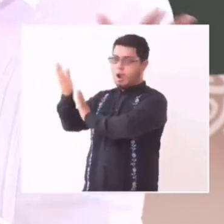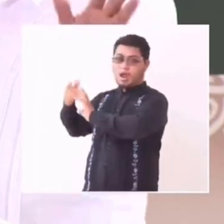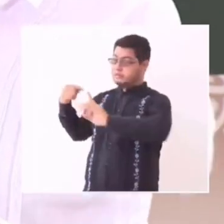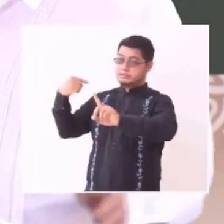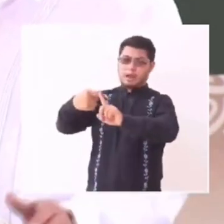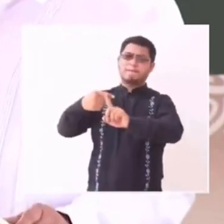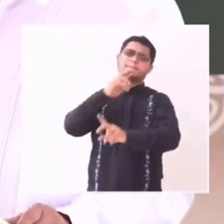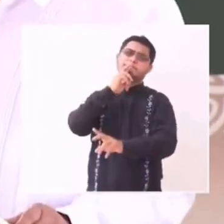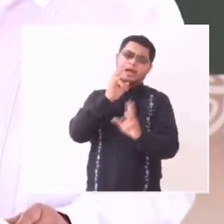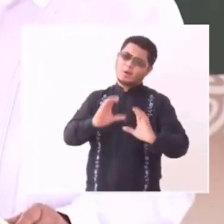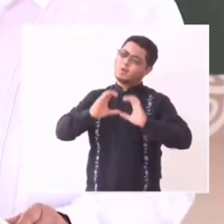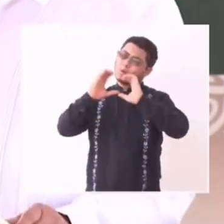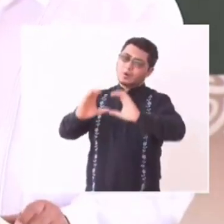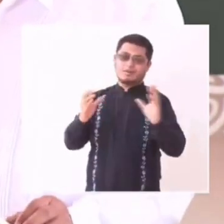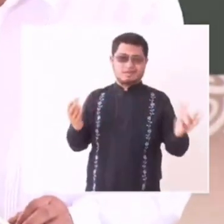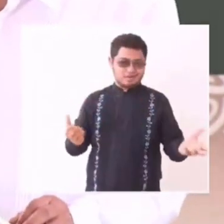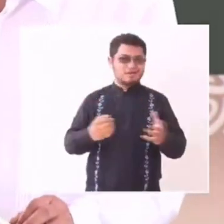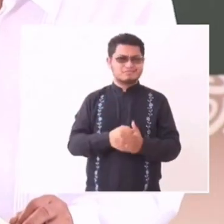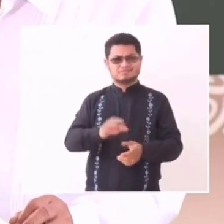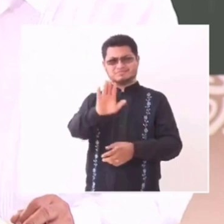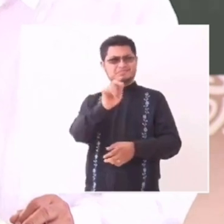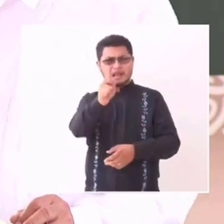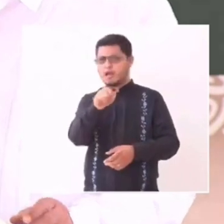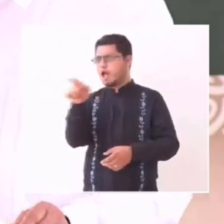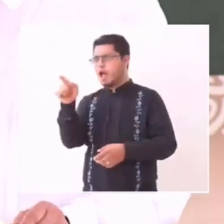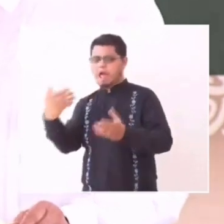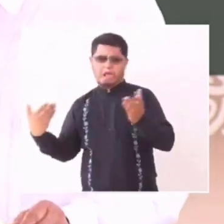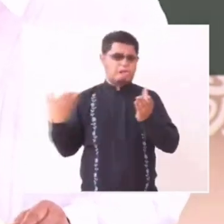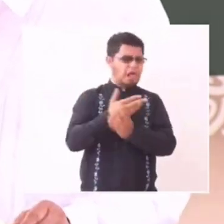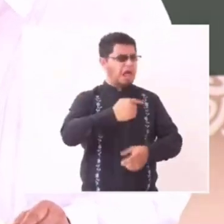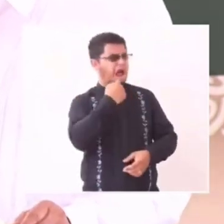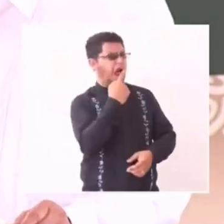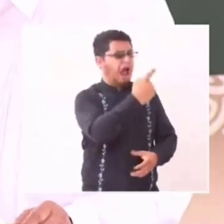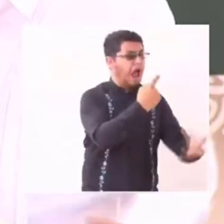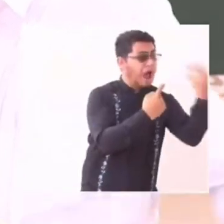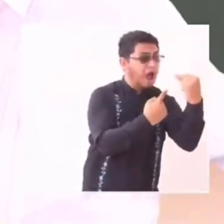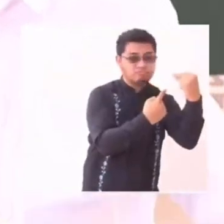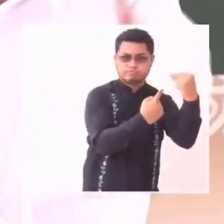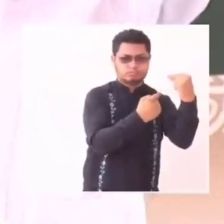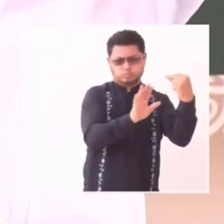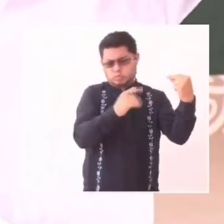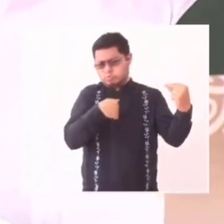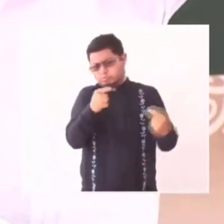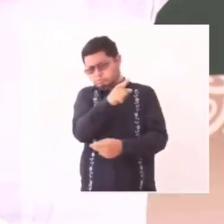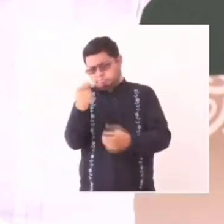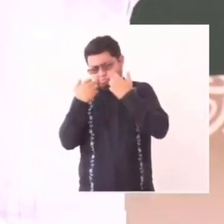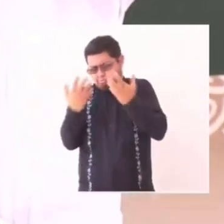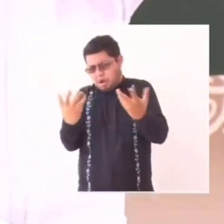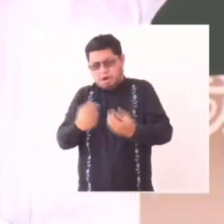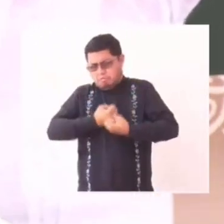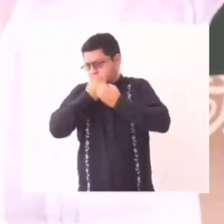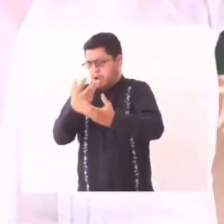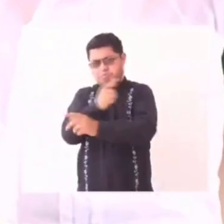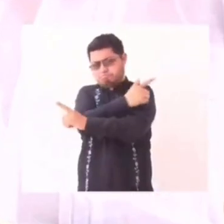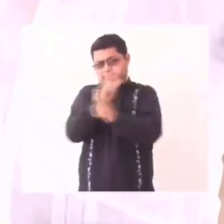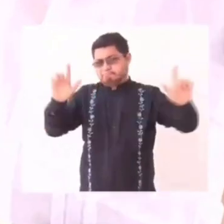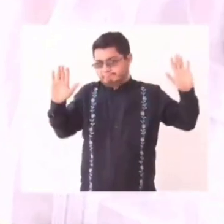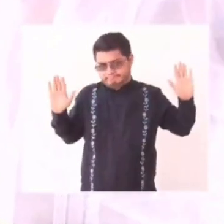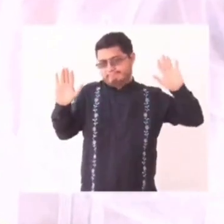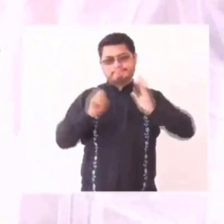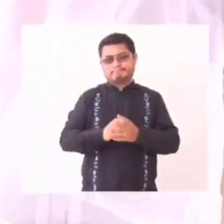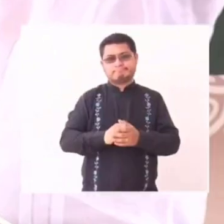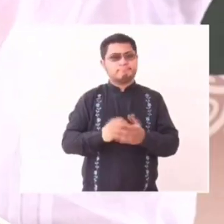mejor protegerlos. No se impide el derecho de manifestación. Que todo el que quiera manifestarse lo pueda hacer.